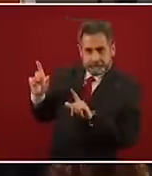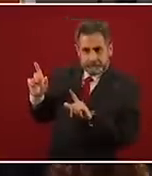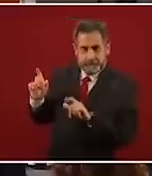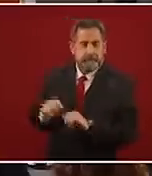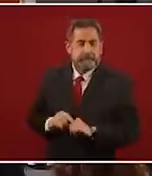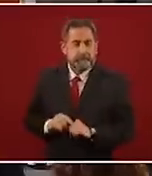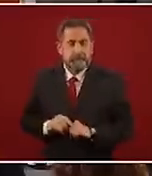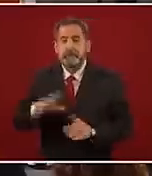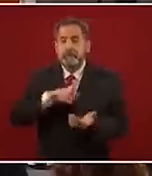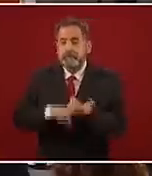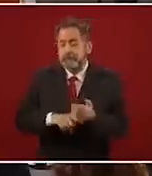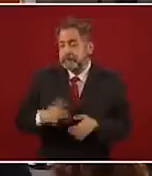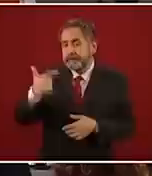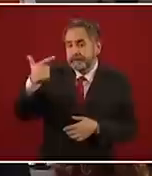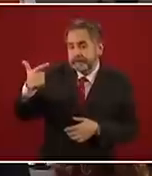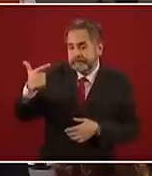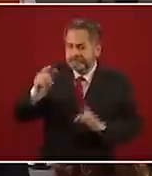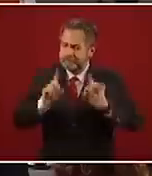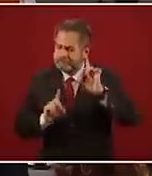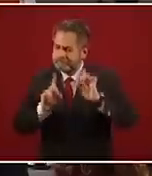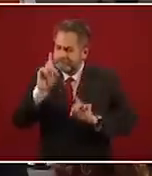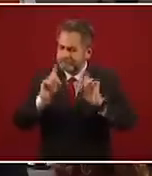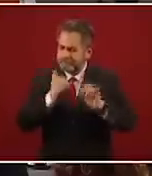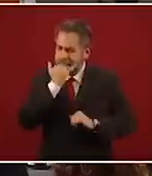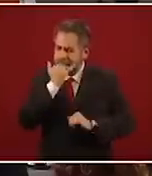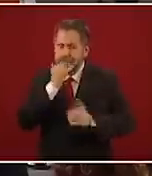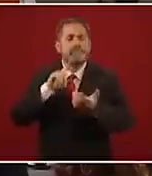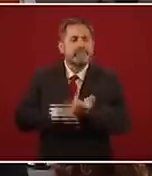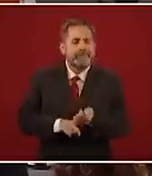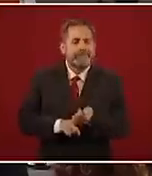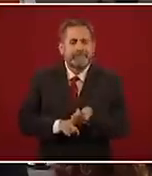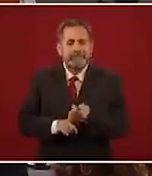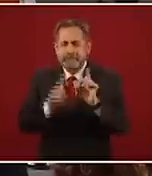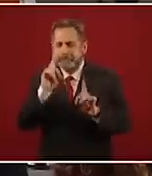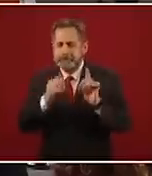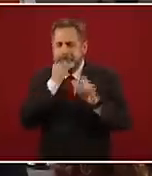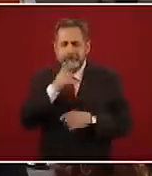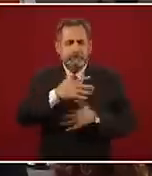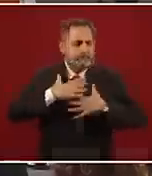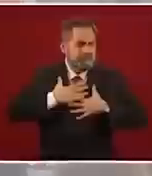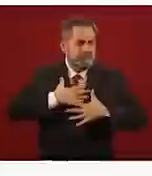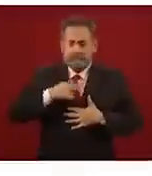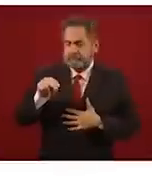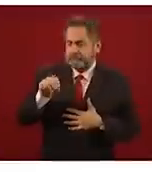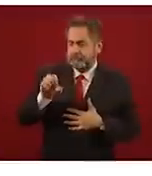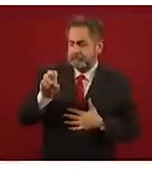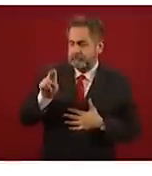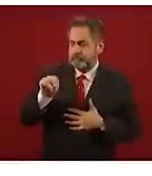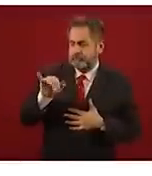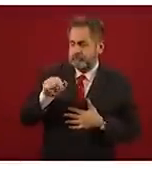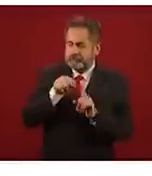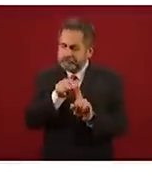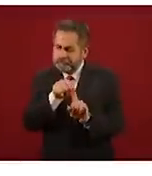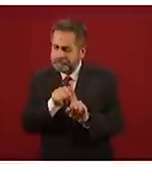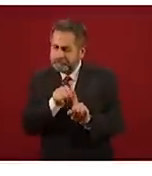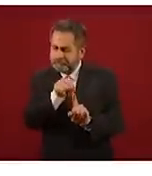tenido 7 casos sospechosos. ¿Qué quiere decir sospechoso? Una persona que tiene una neumonía y tiene el antecedente